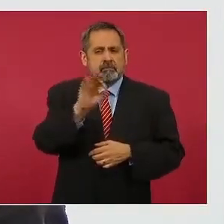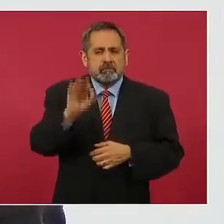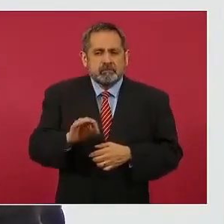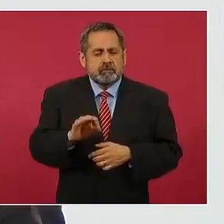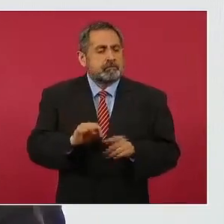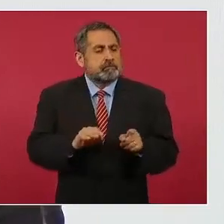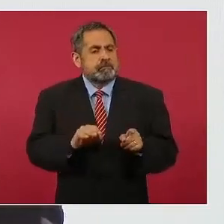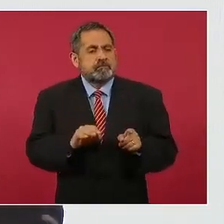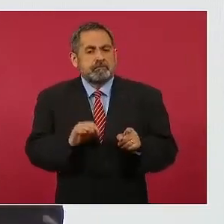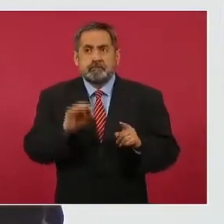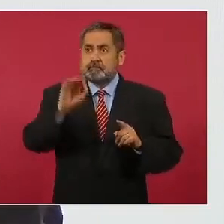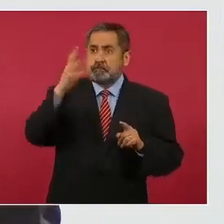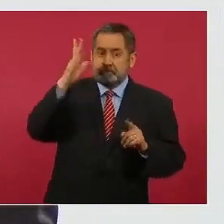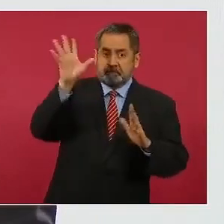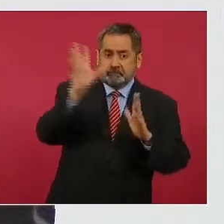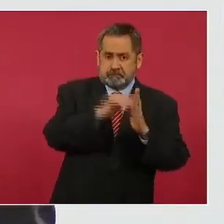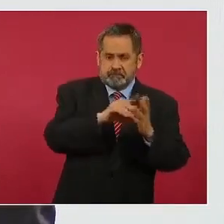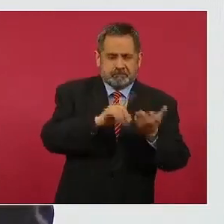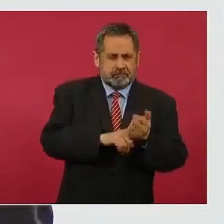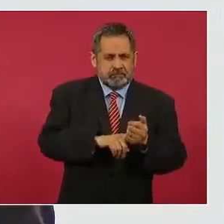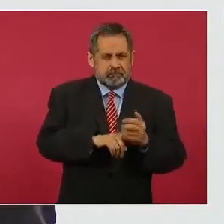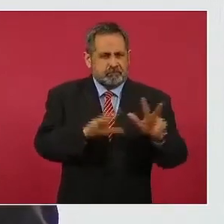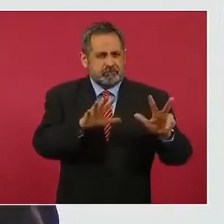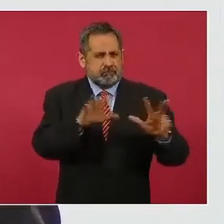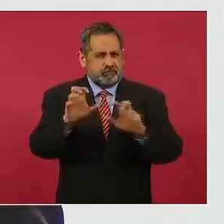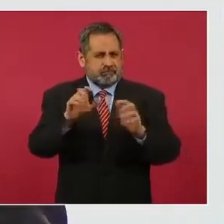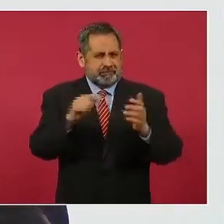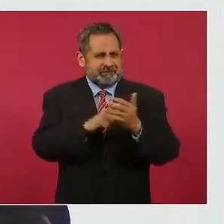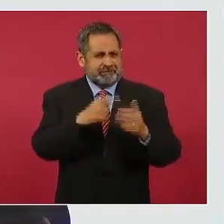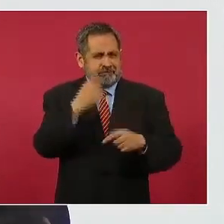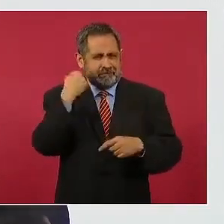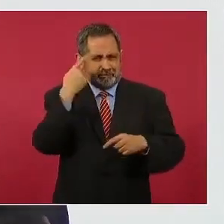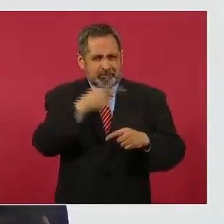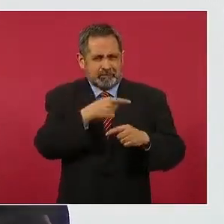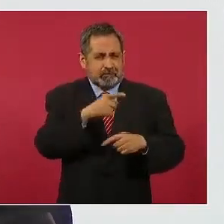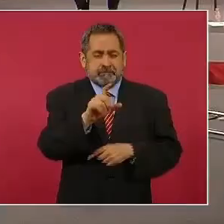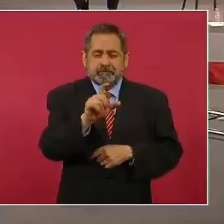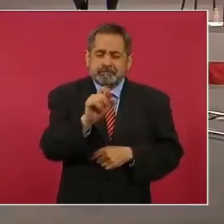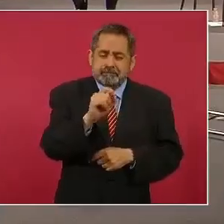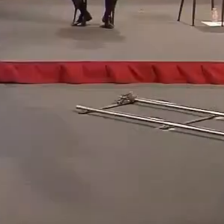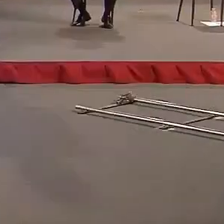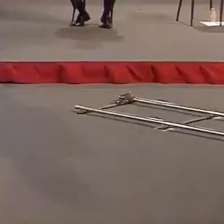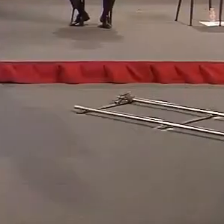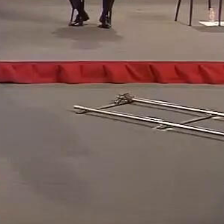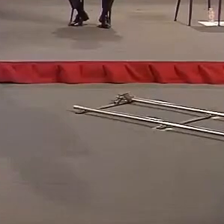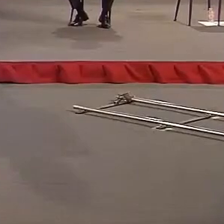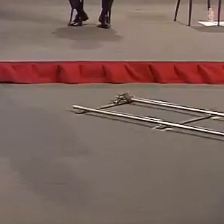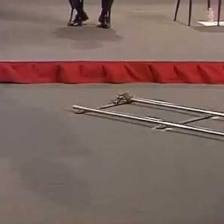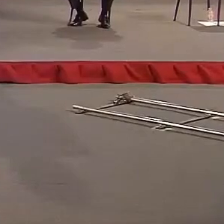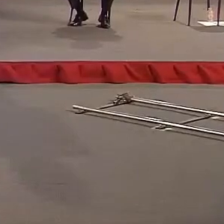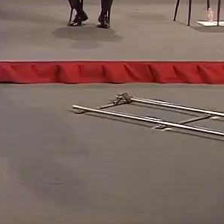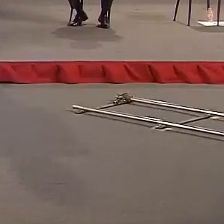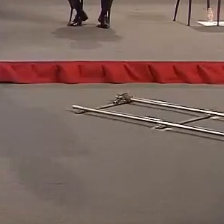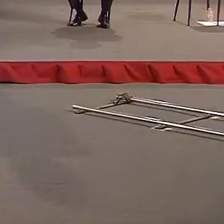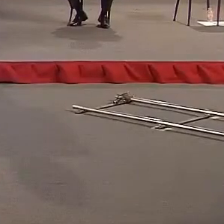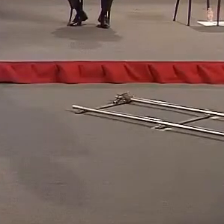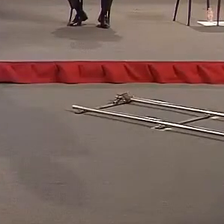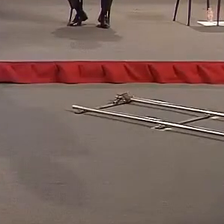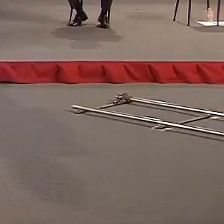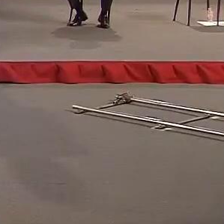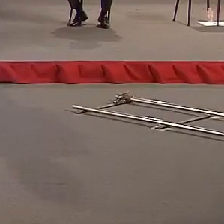el 20% de las 8.700 horas del año solo generan. El resto del tiempo no